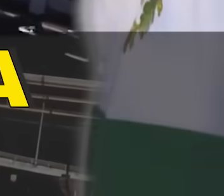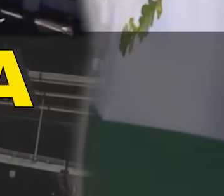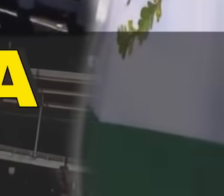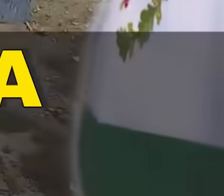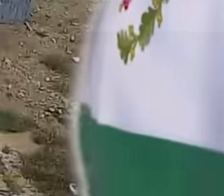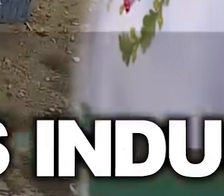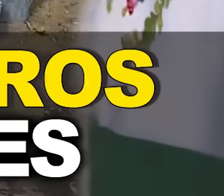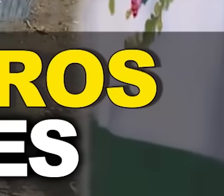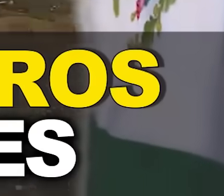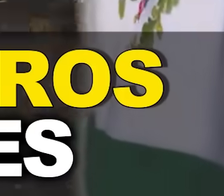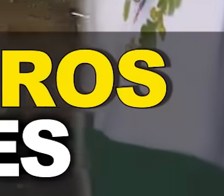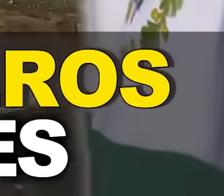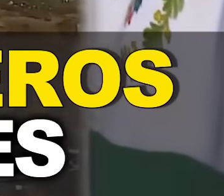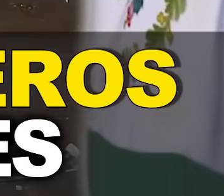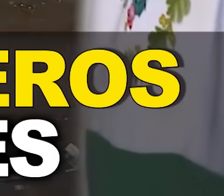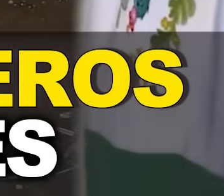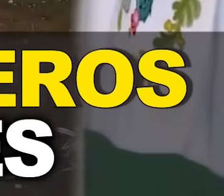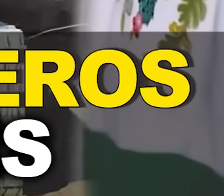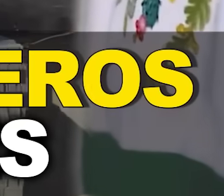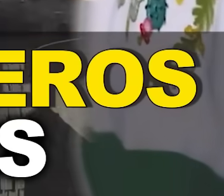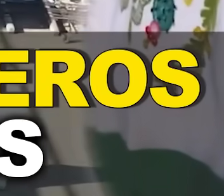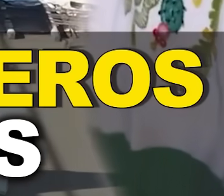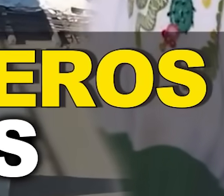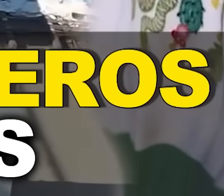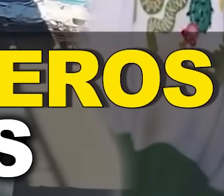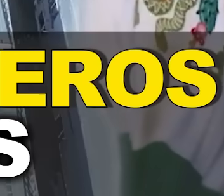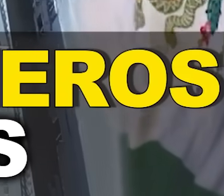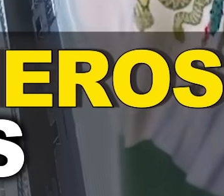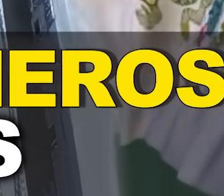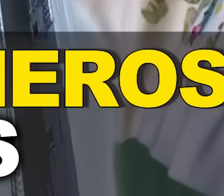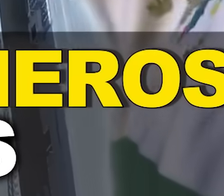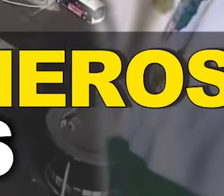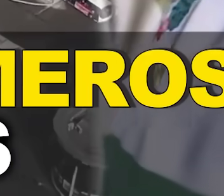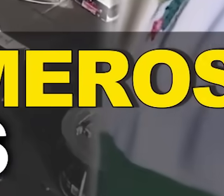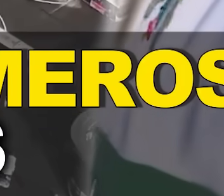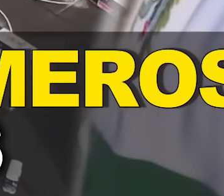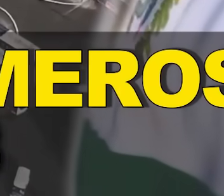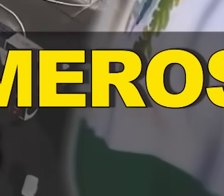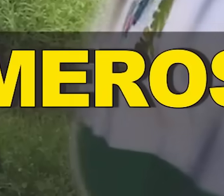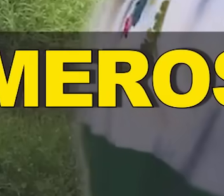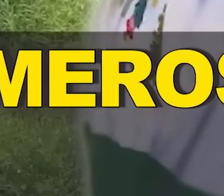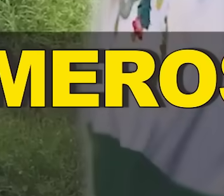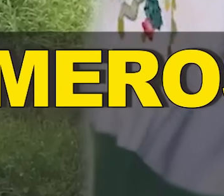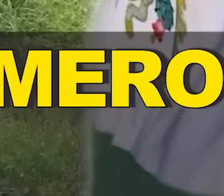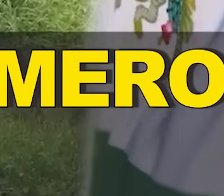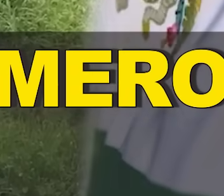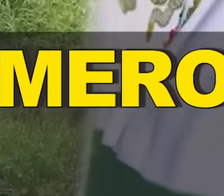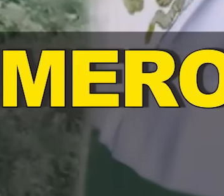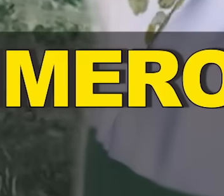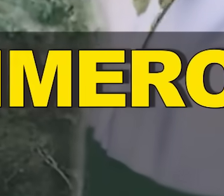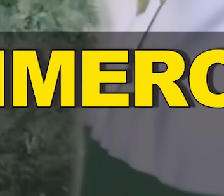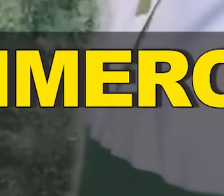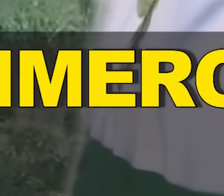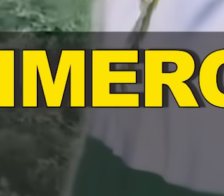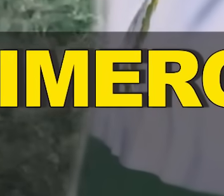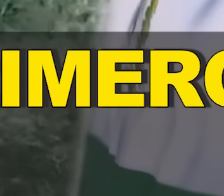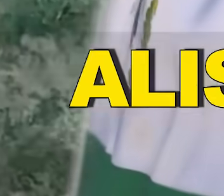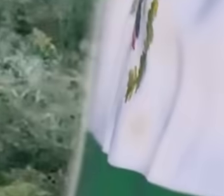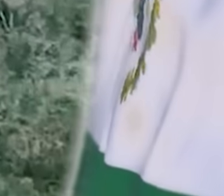México no se detiene. Avistan los primeros polos industriales del bienestar en Yucatán, que conectarán con el corredor interoceánico y el Tren